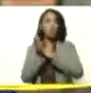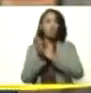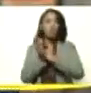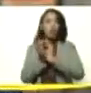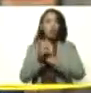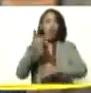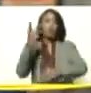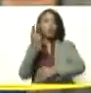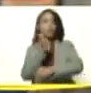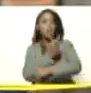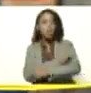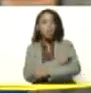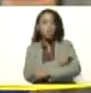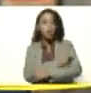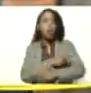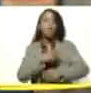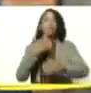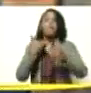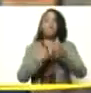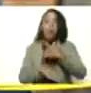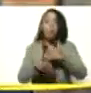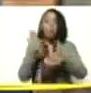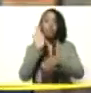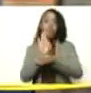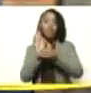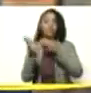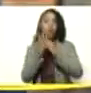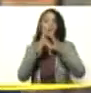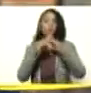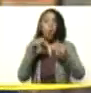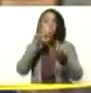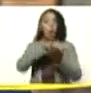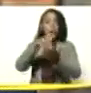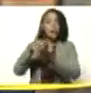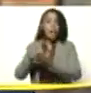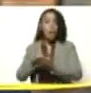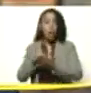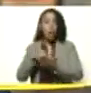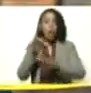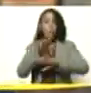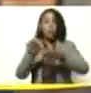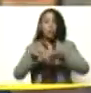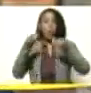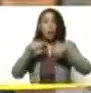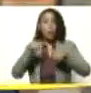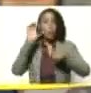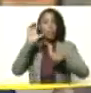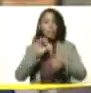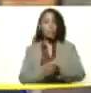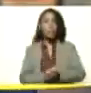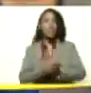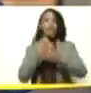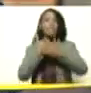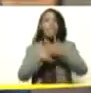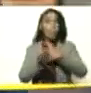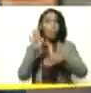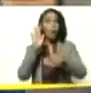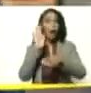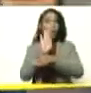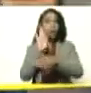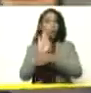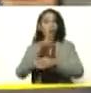vacunación vamos a mantener los cuidados en todos los estados y municipios del país y vamos a mantener el